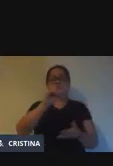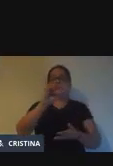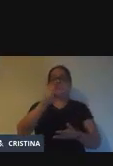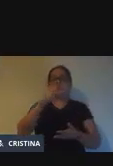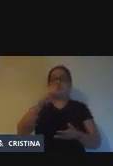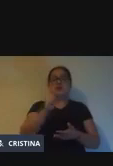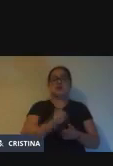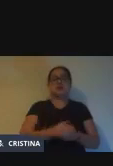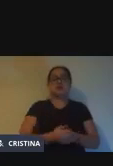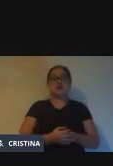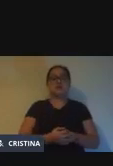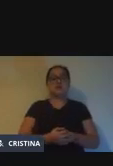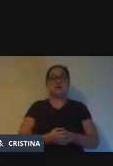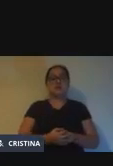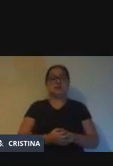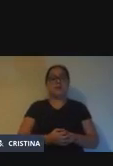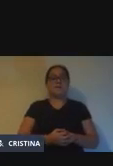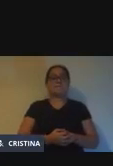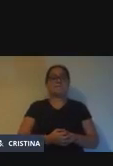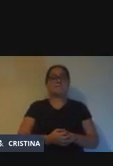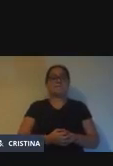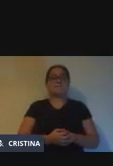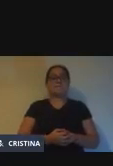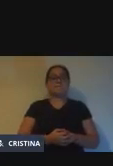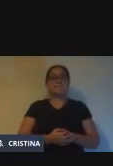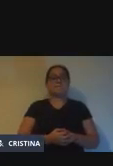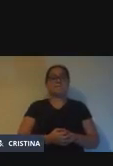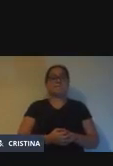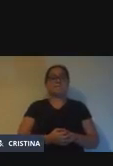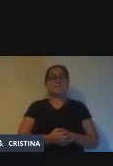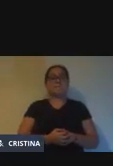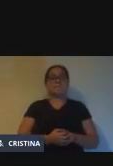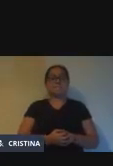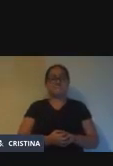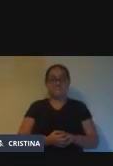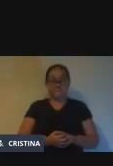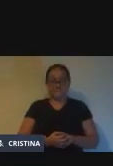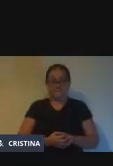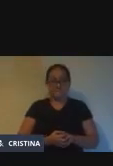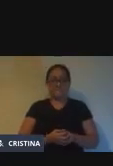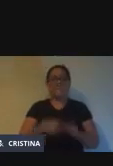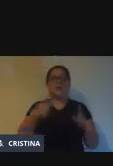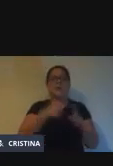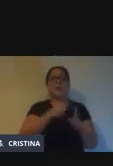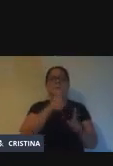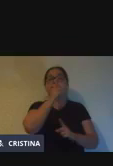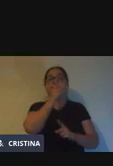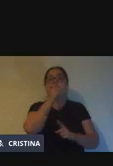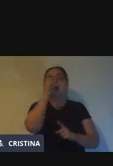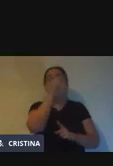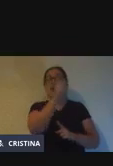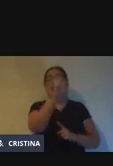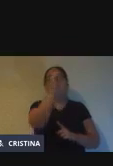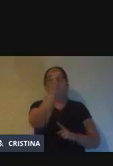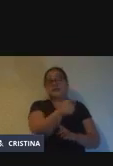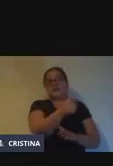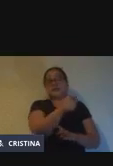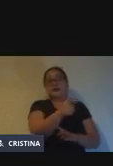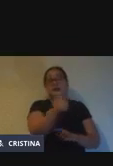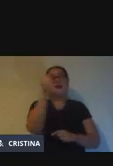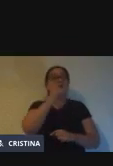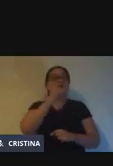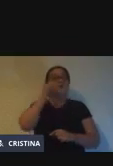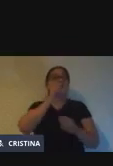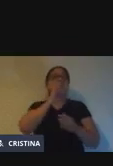palabra hablada es superior a cualquier otra porque es conocimiento vivo, dotado del alma. Así lo